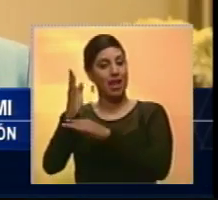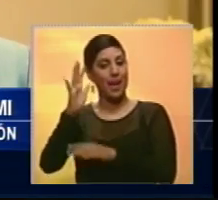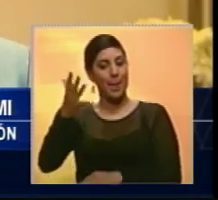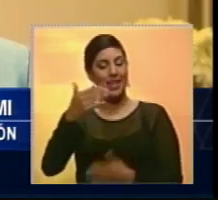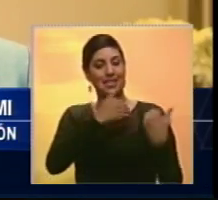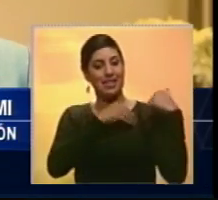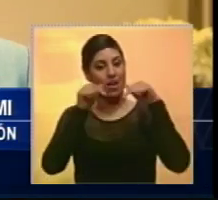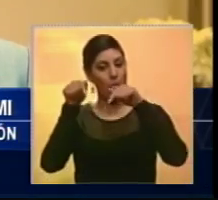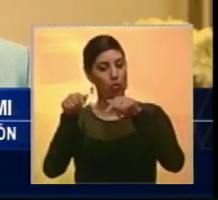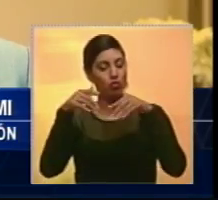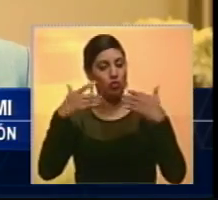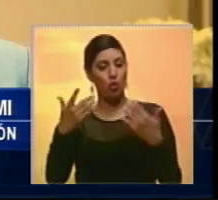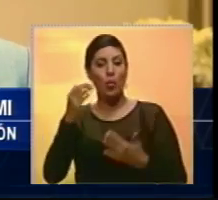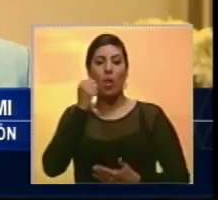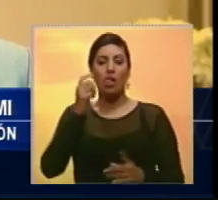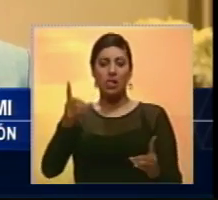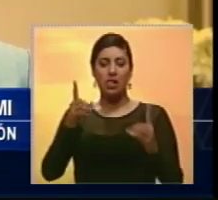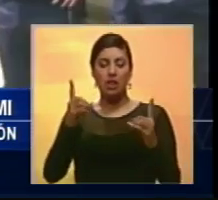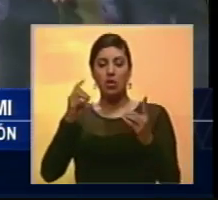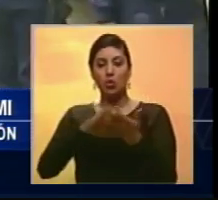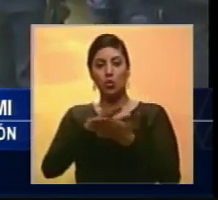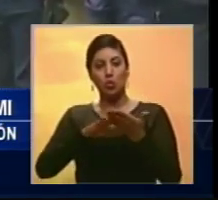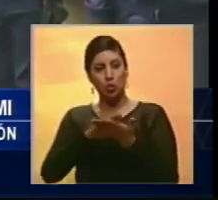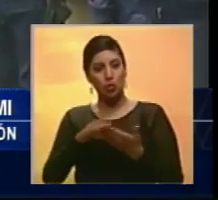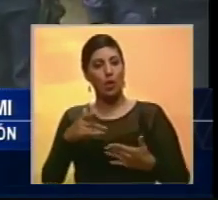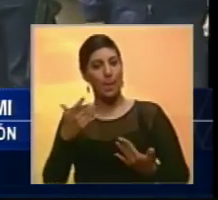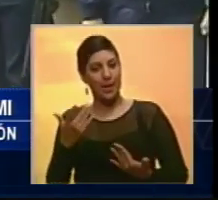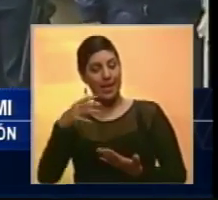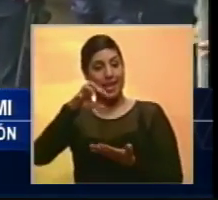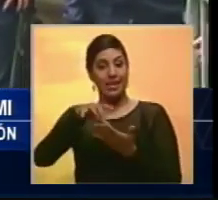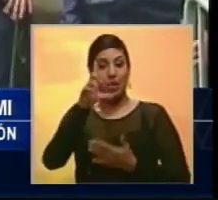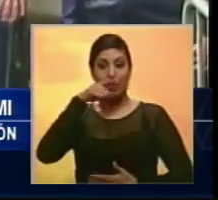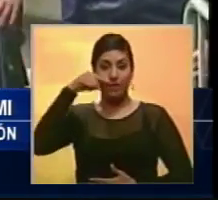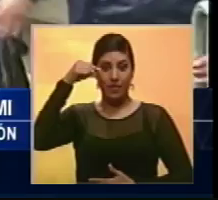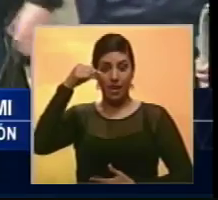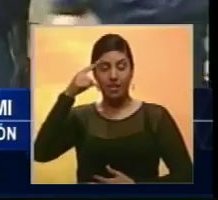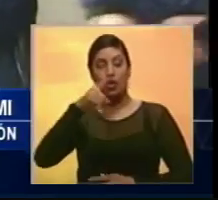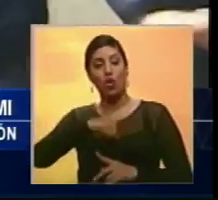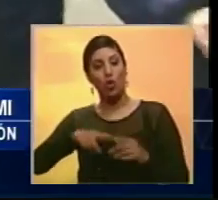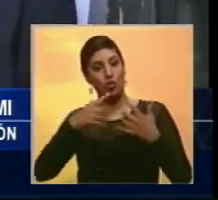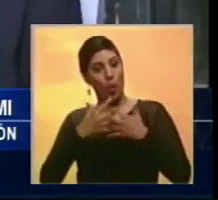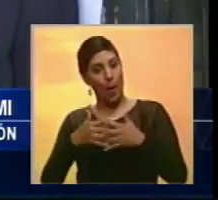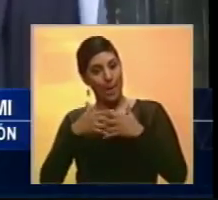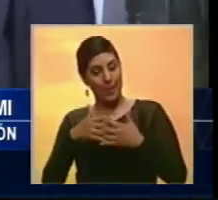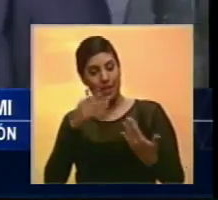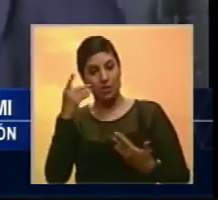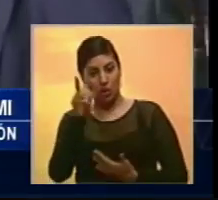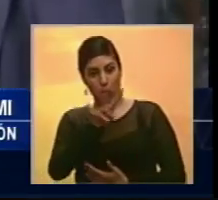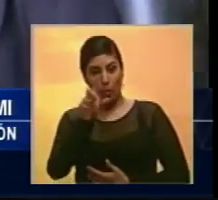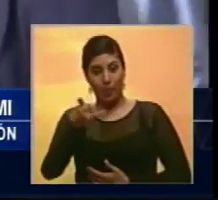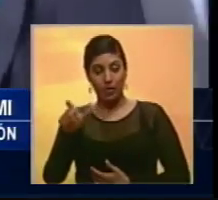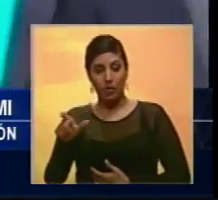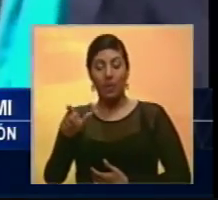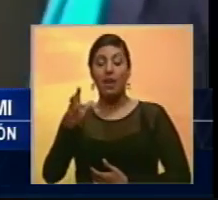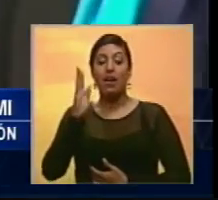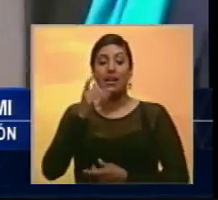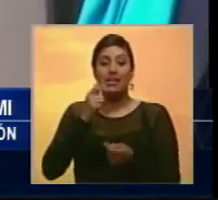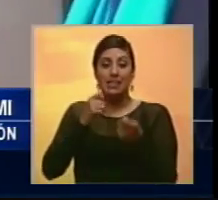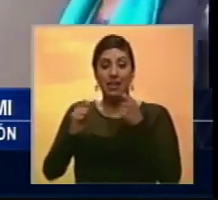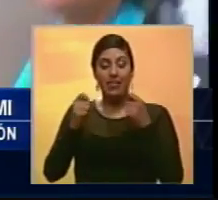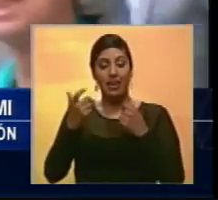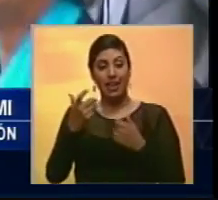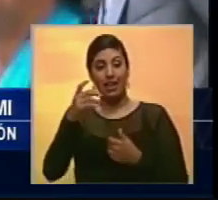presunta responsabilidad en el arbitraje para solventar el litigio entre el Estado francés y el empresario Bernard Tapie por la venta